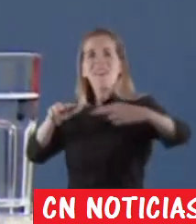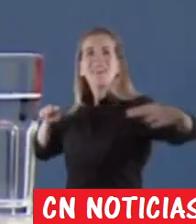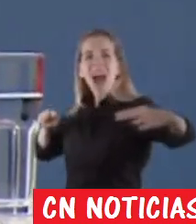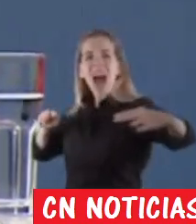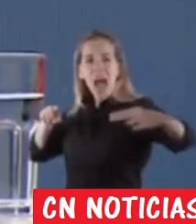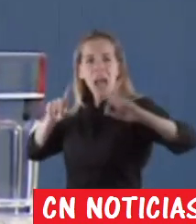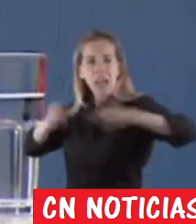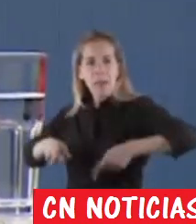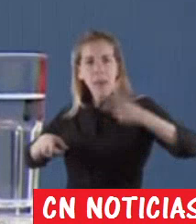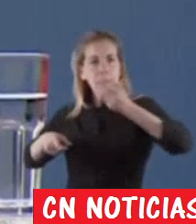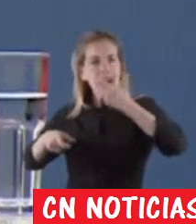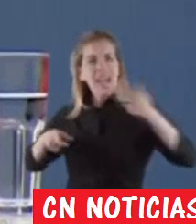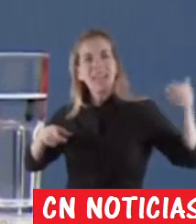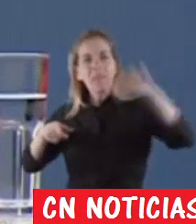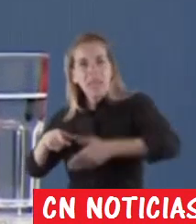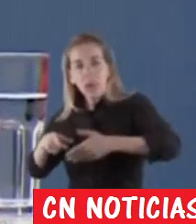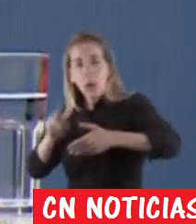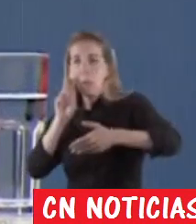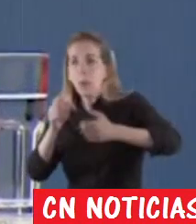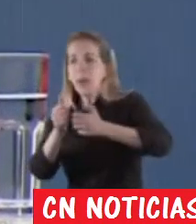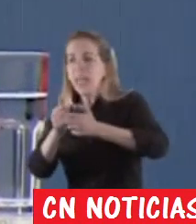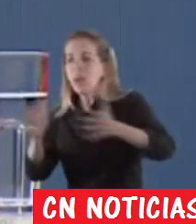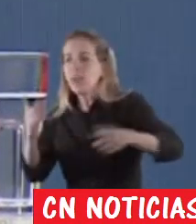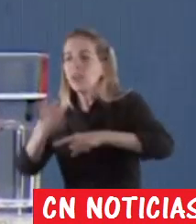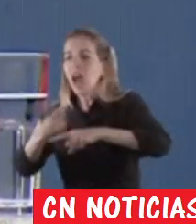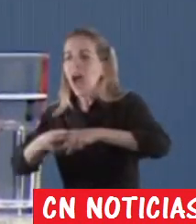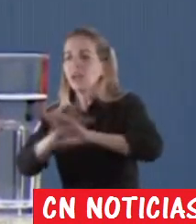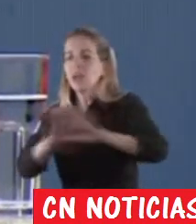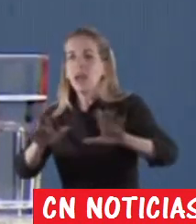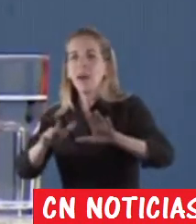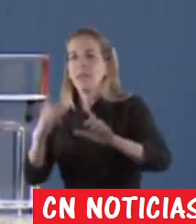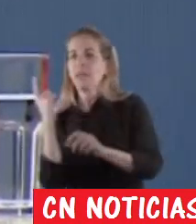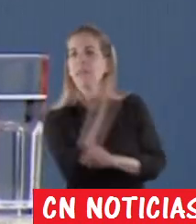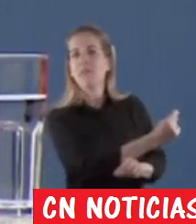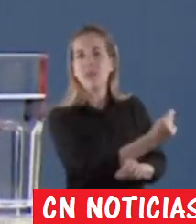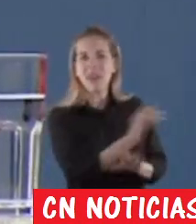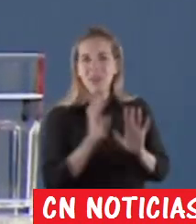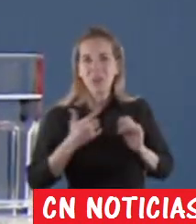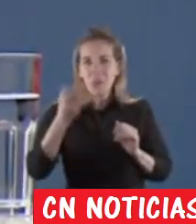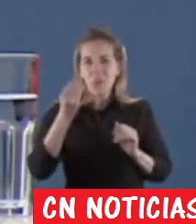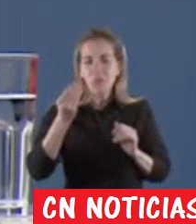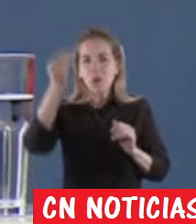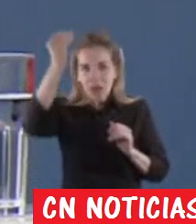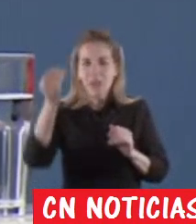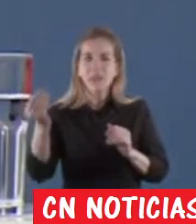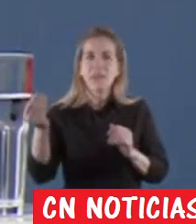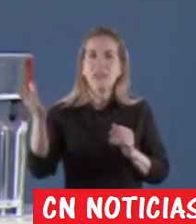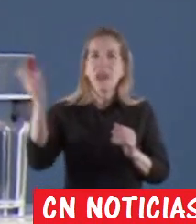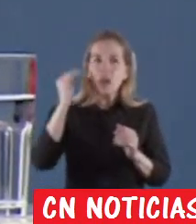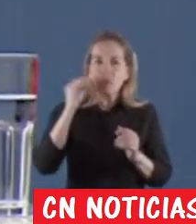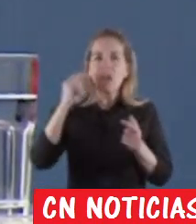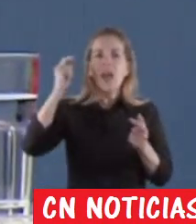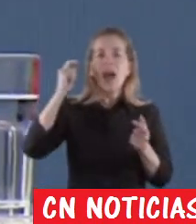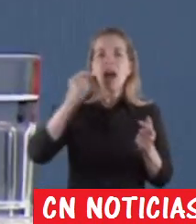arriba. Y se retiraron. Como me los escuché muchas veces, tanto al gobernador como al presidente, decir de las obras, ahí lo veo a mi